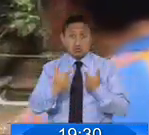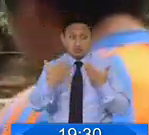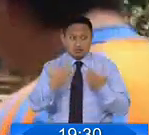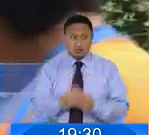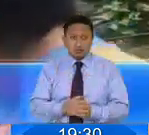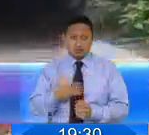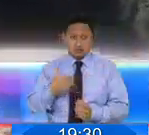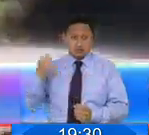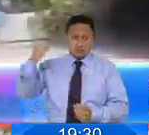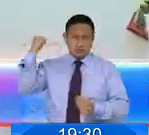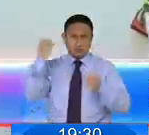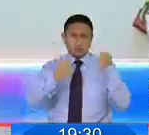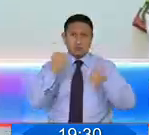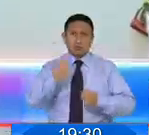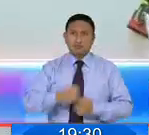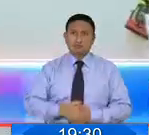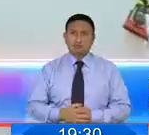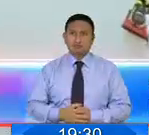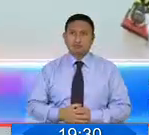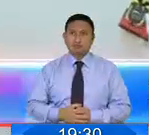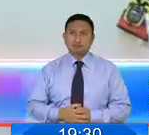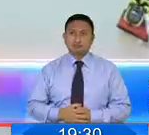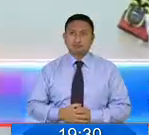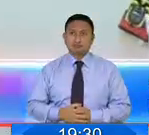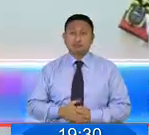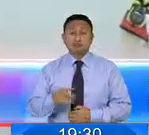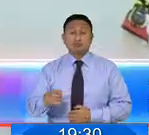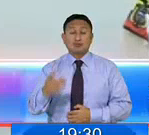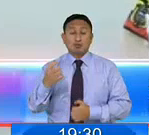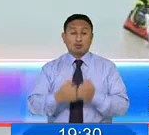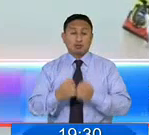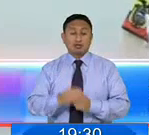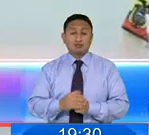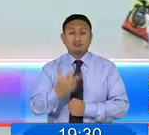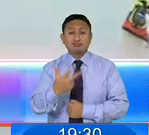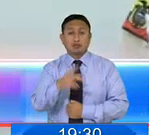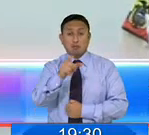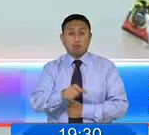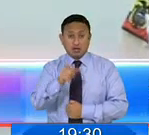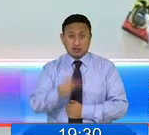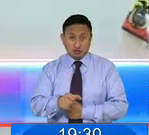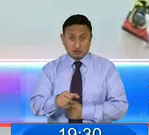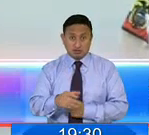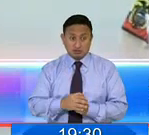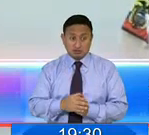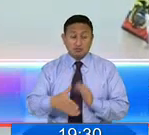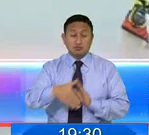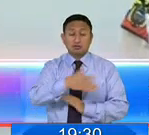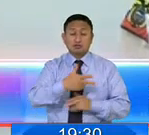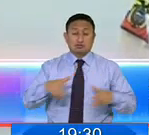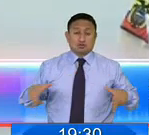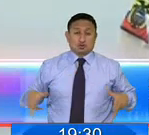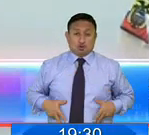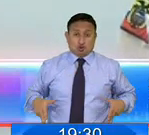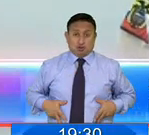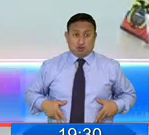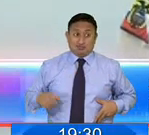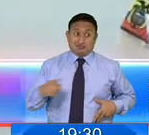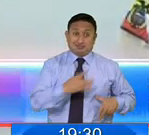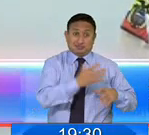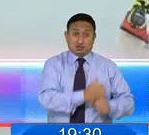con sus propias manos. Por la problemática, los tres ciudadanos fueron trasladados a Chone para que